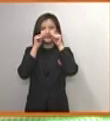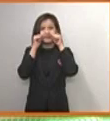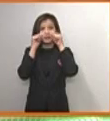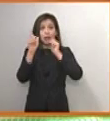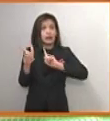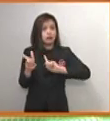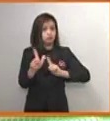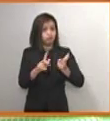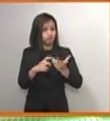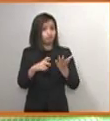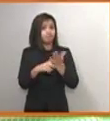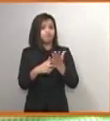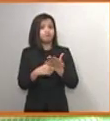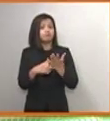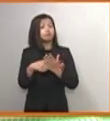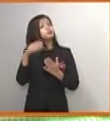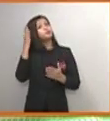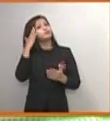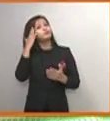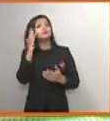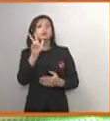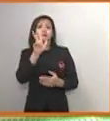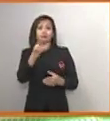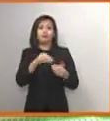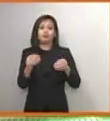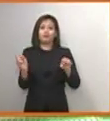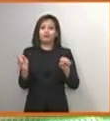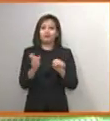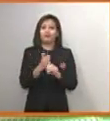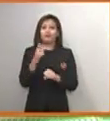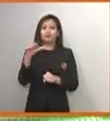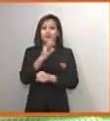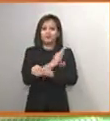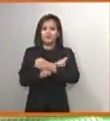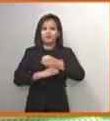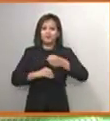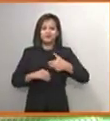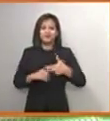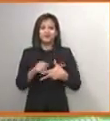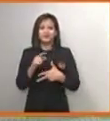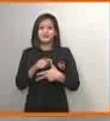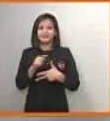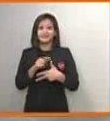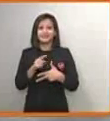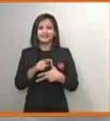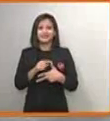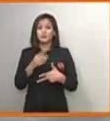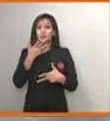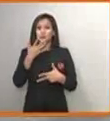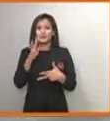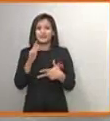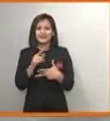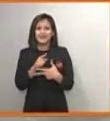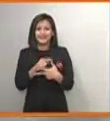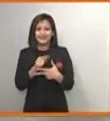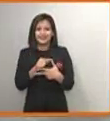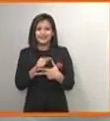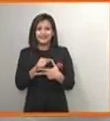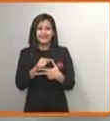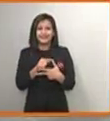tu boleto en mano porque se vienen los tres números favorecidos para esta tarde. Primer número ganador, suerte, porque este